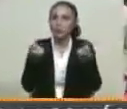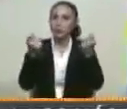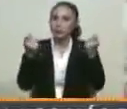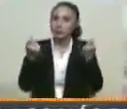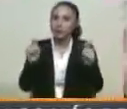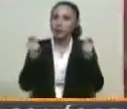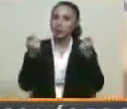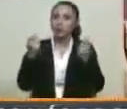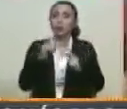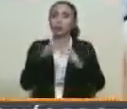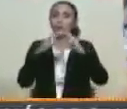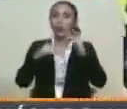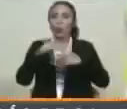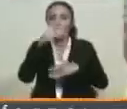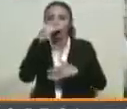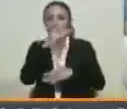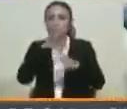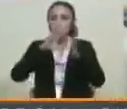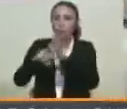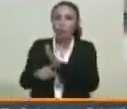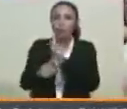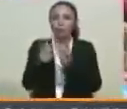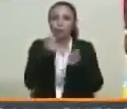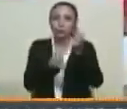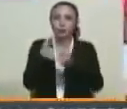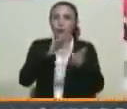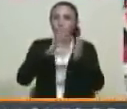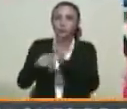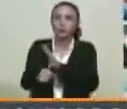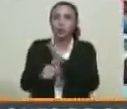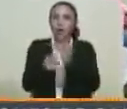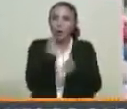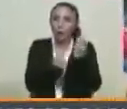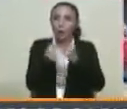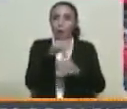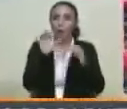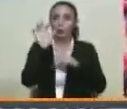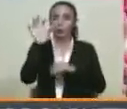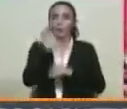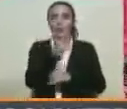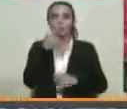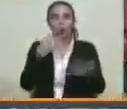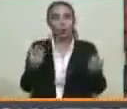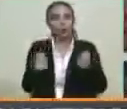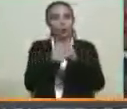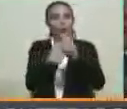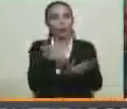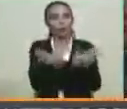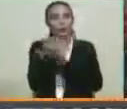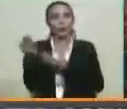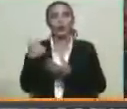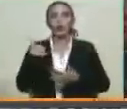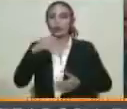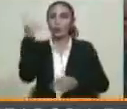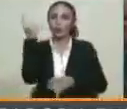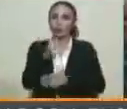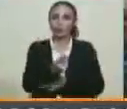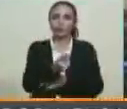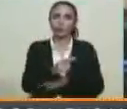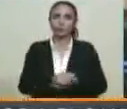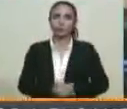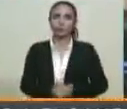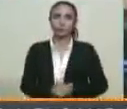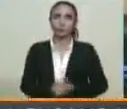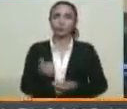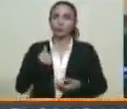mafias económicas. Acabo con las mafias económicas de este país. Lo juro y lo voy a cumplir.